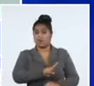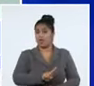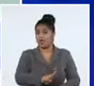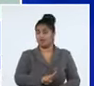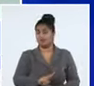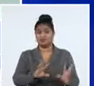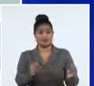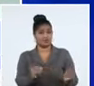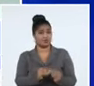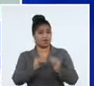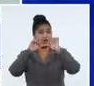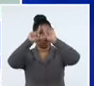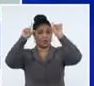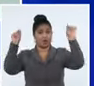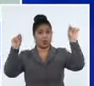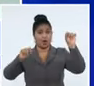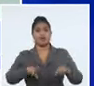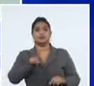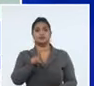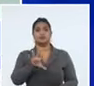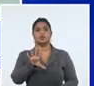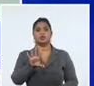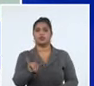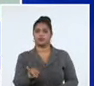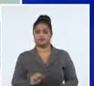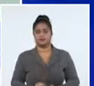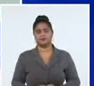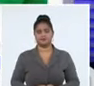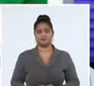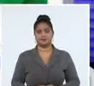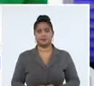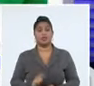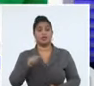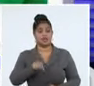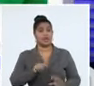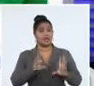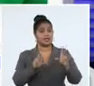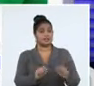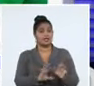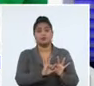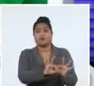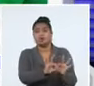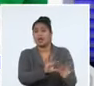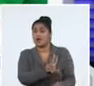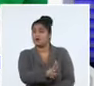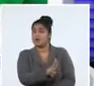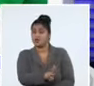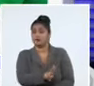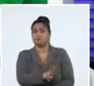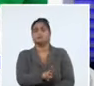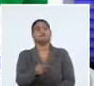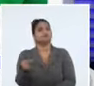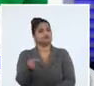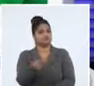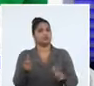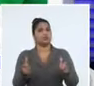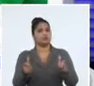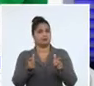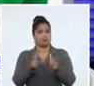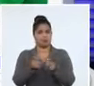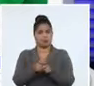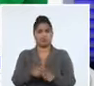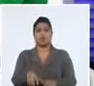156. Esta es otra cifra que se viene disminuyendo día tras día, hoy con 9 menos que